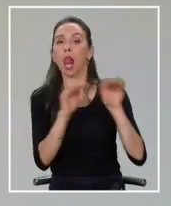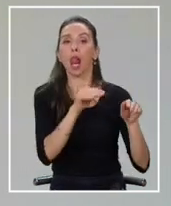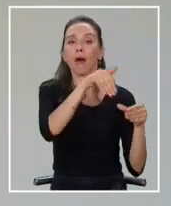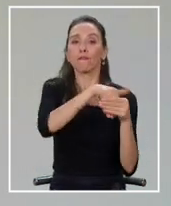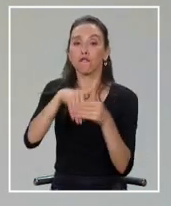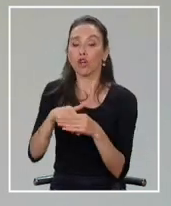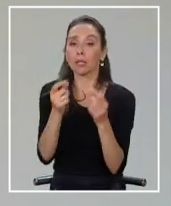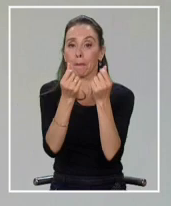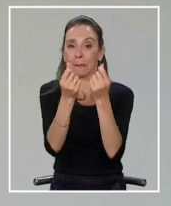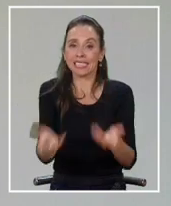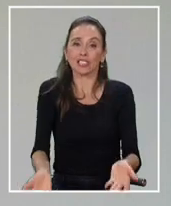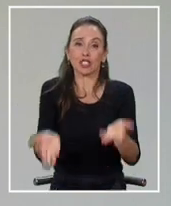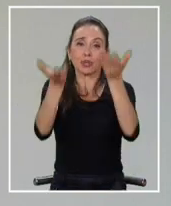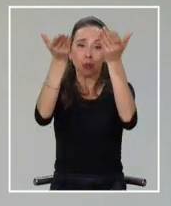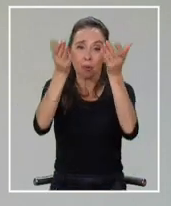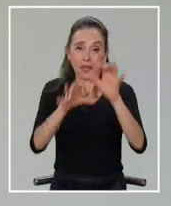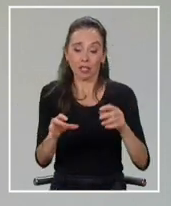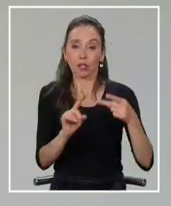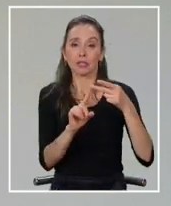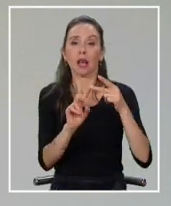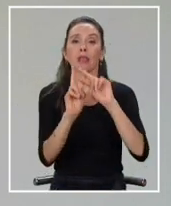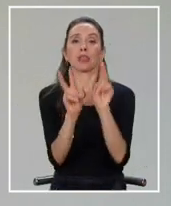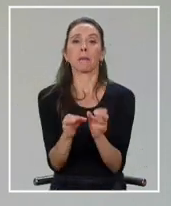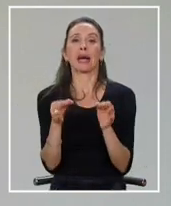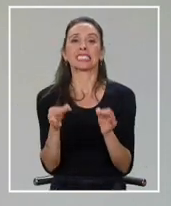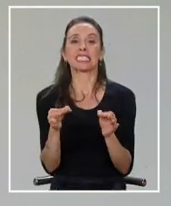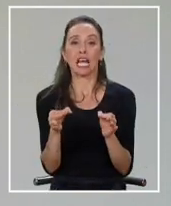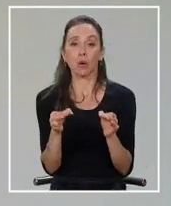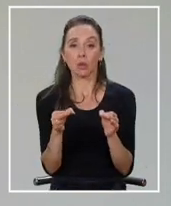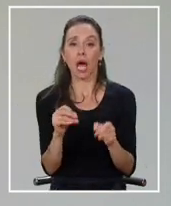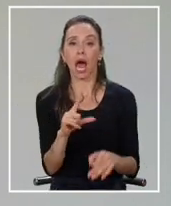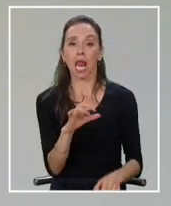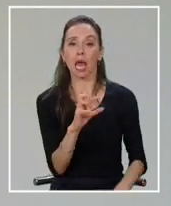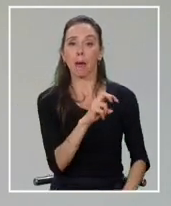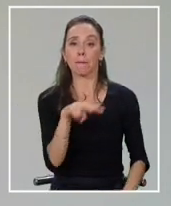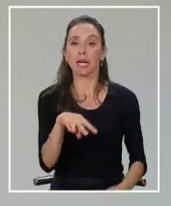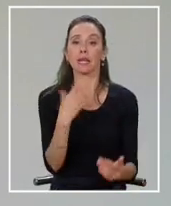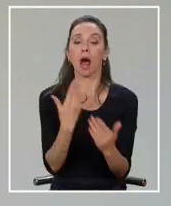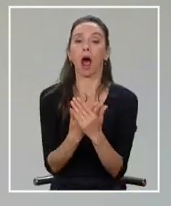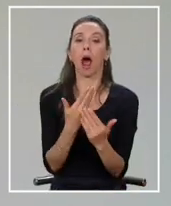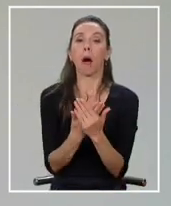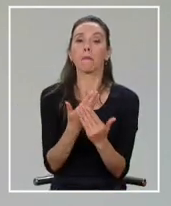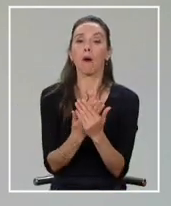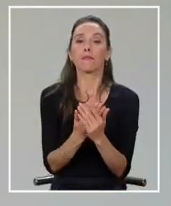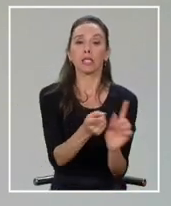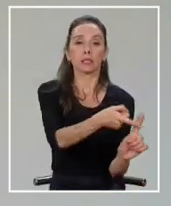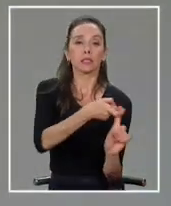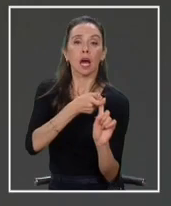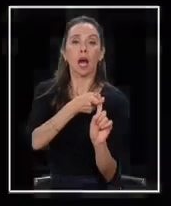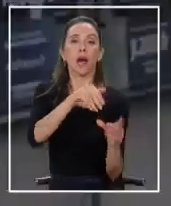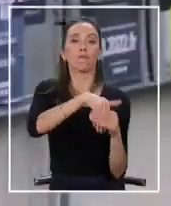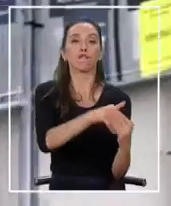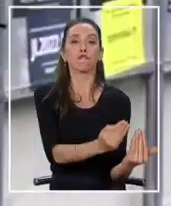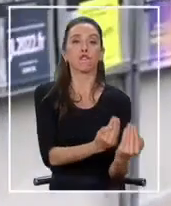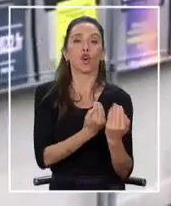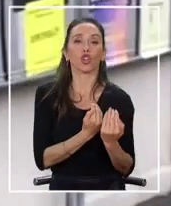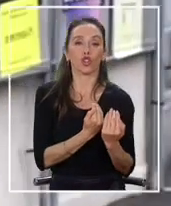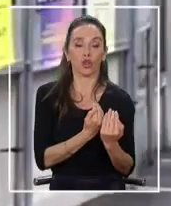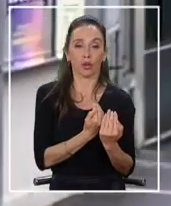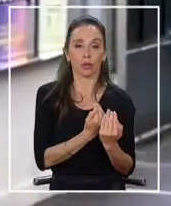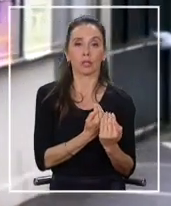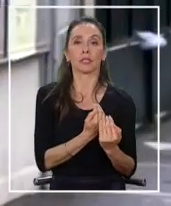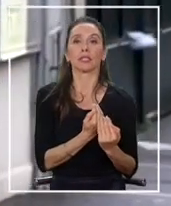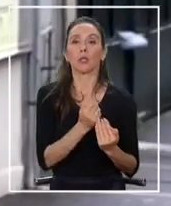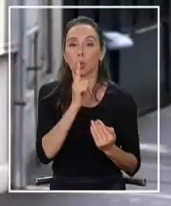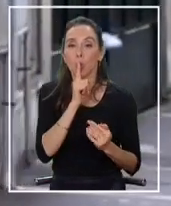está la inflación, ahí es donde está la seguridad y es donde Le Pen ha aprovechado de captar más votos. Últimos